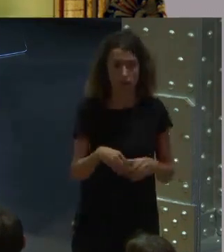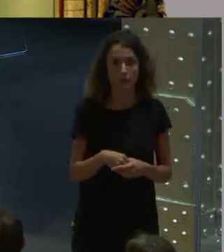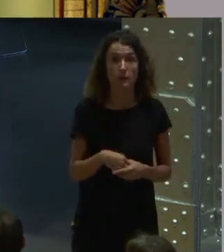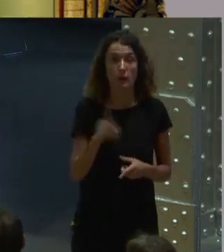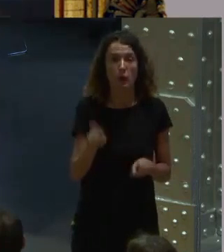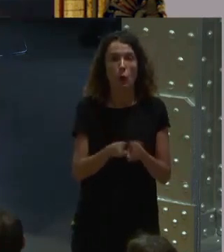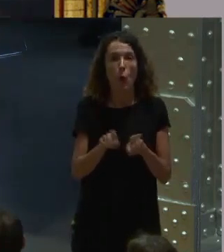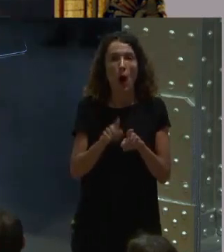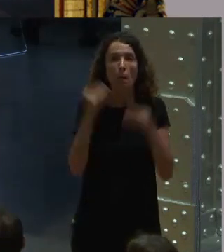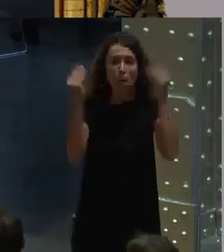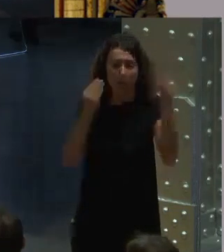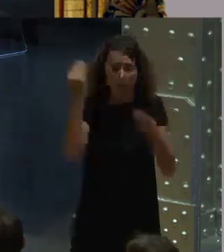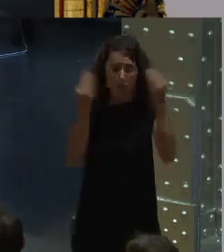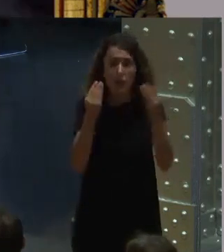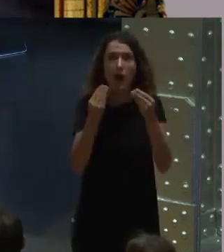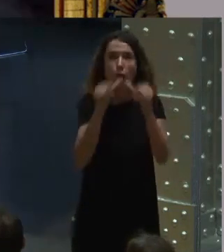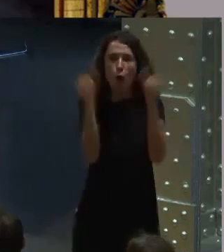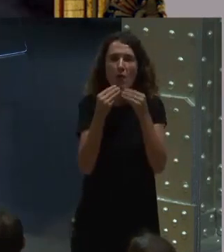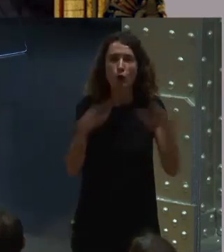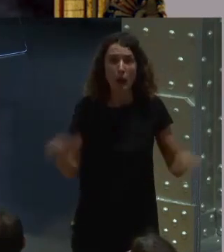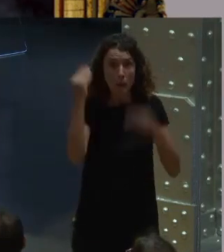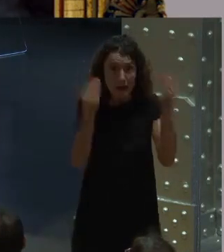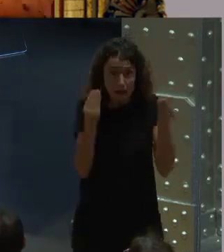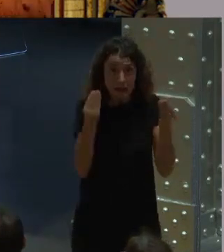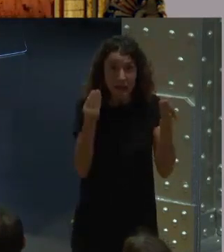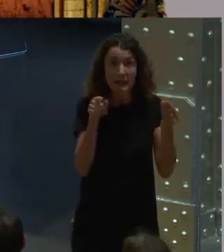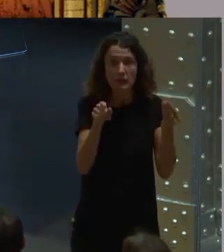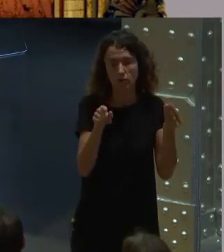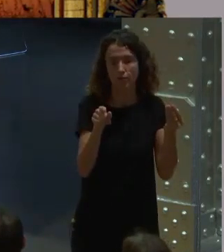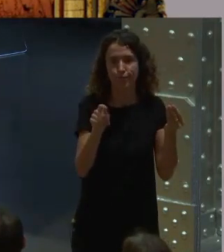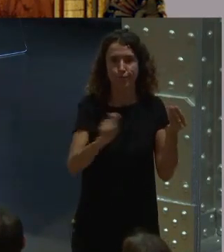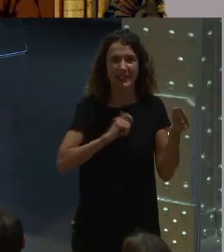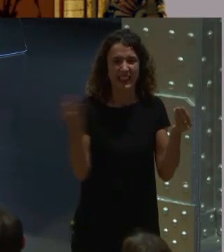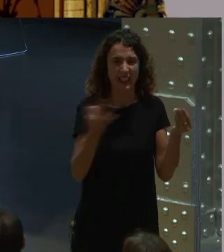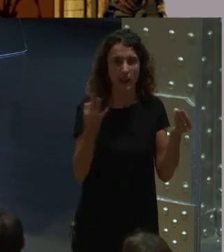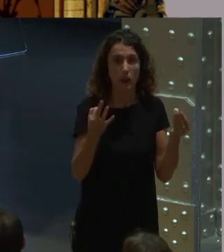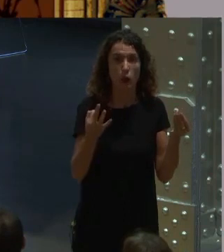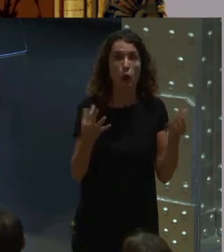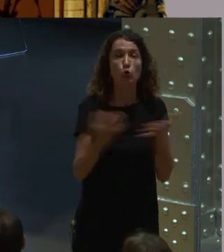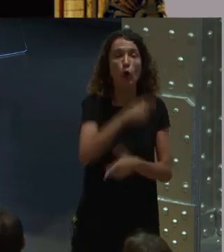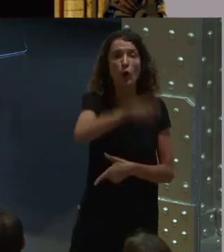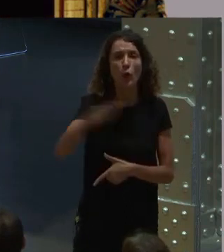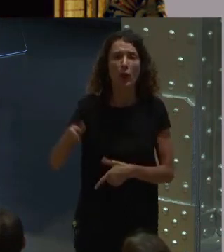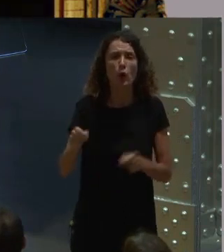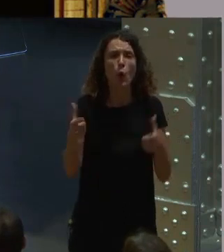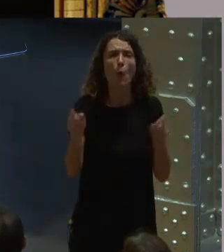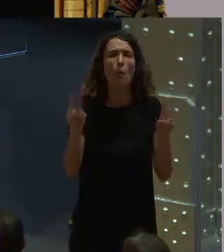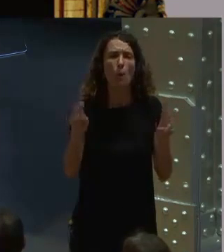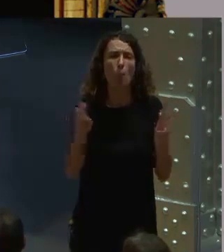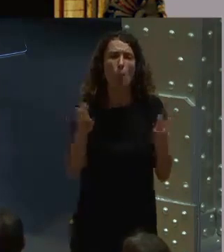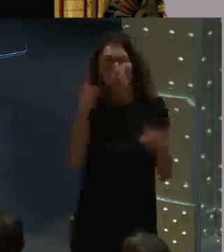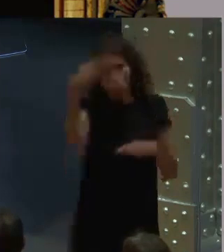No ser capaz de pensar de forma histórica hace que seamos todos ciudadanos